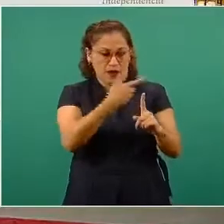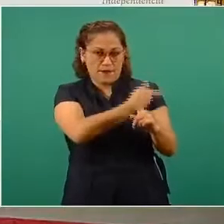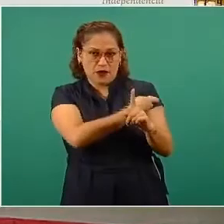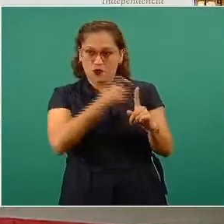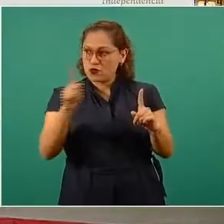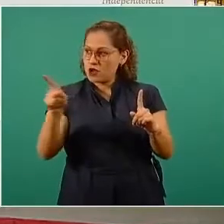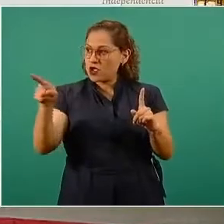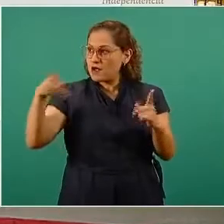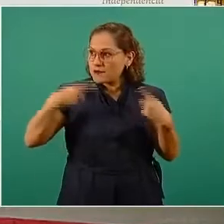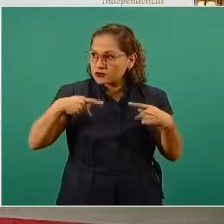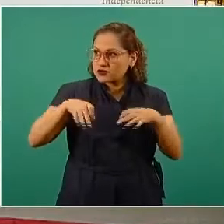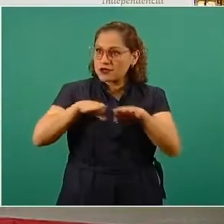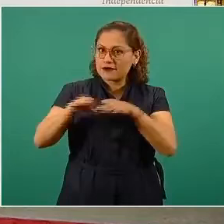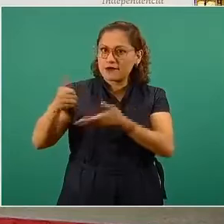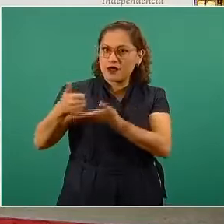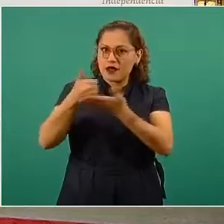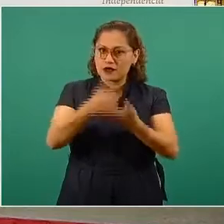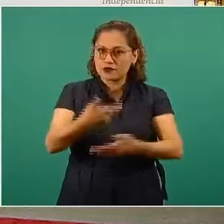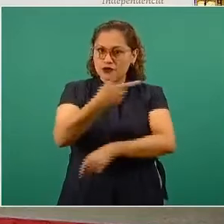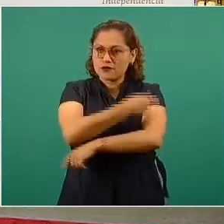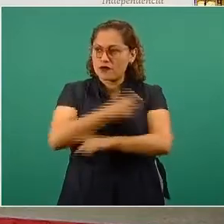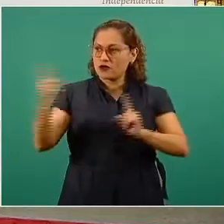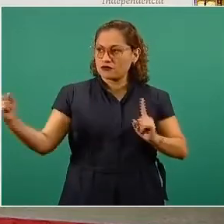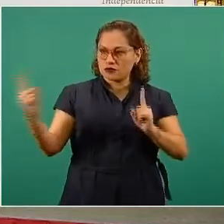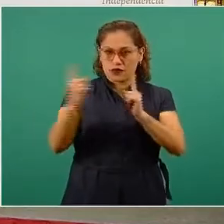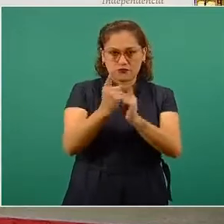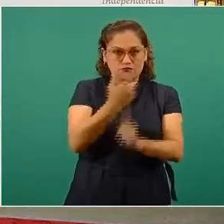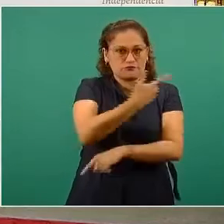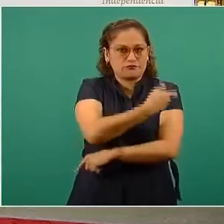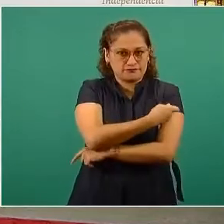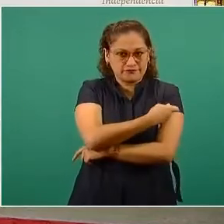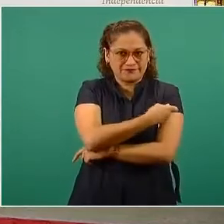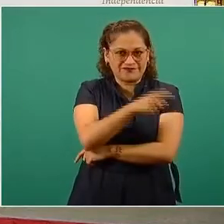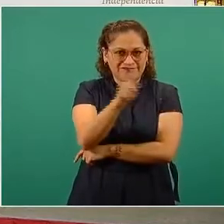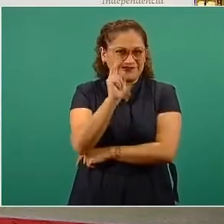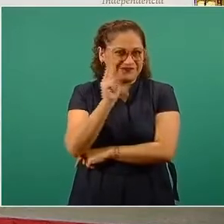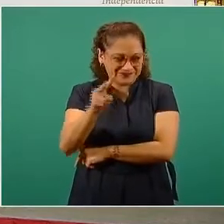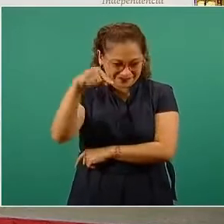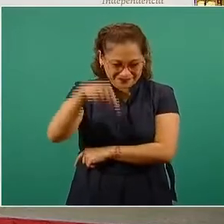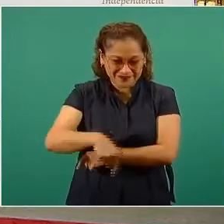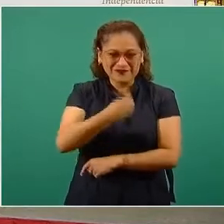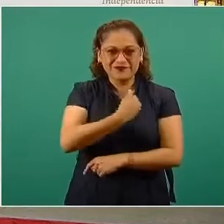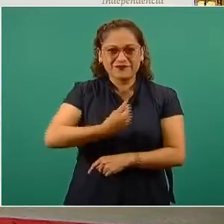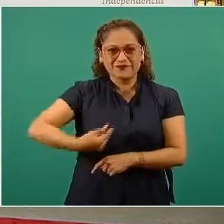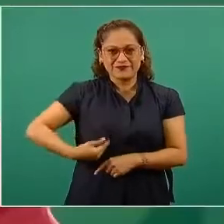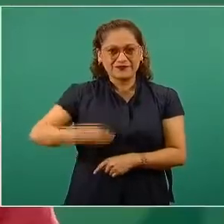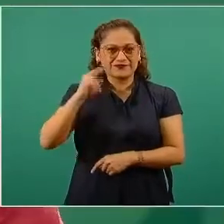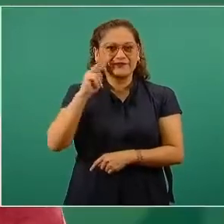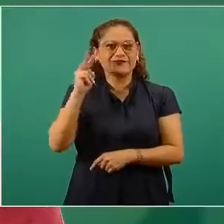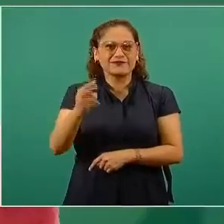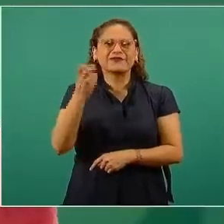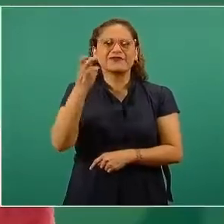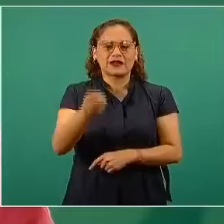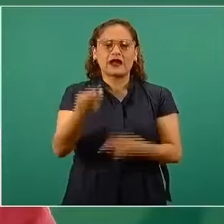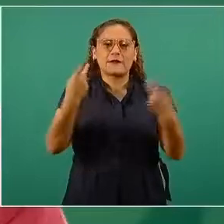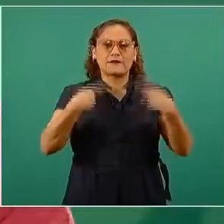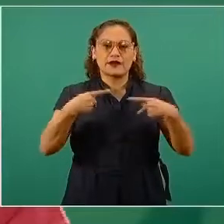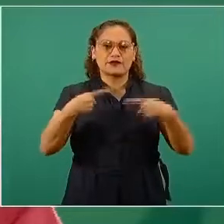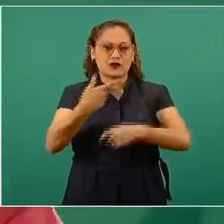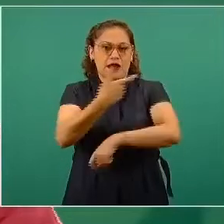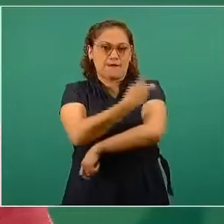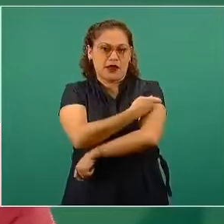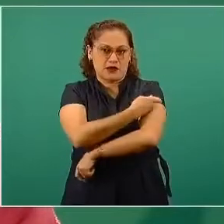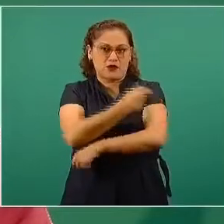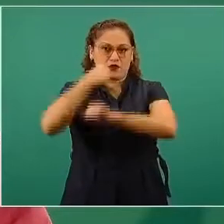luego es importante, como se vio justamente en la demostración pública de la vacunación del presidente, la persona que vacuna utiliza cubrebocas.